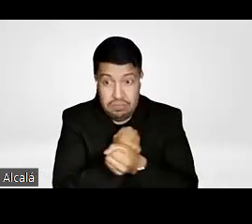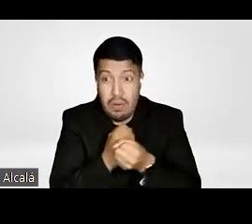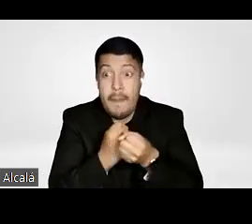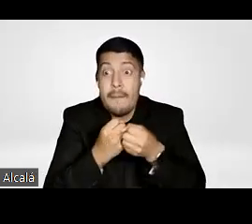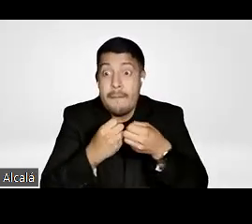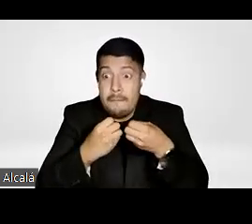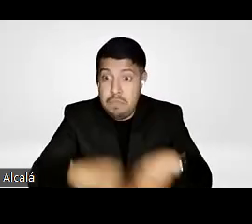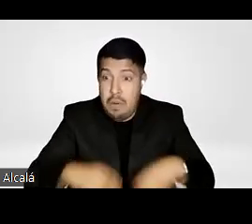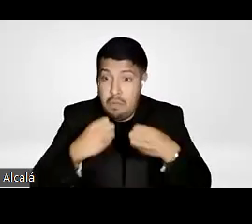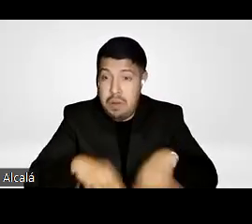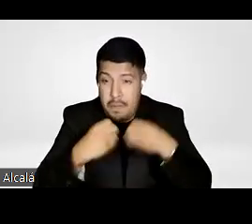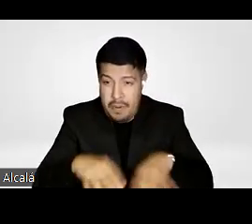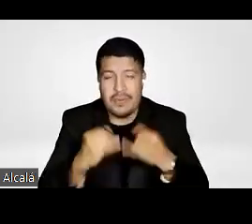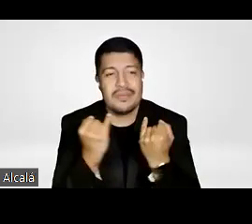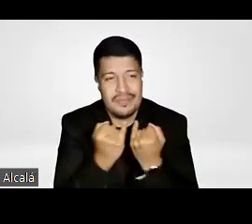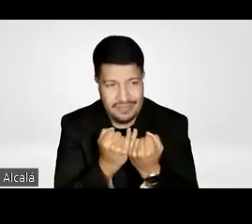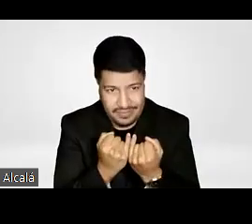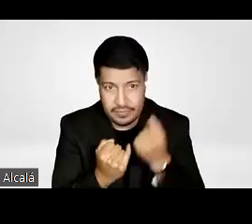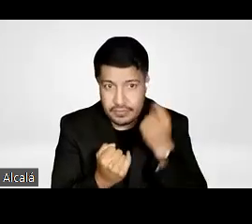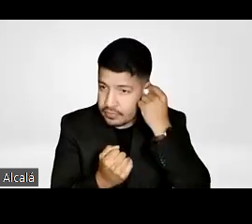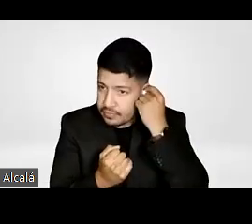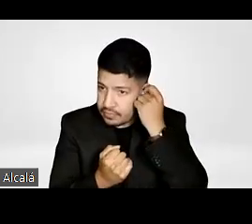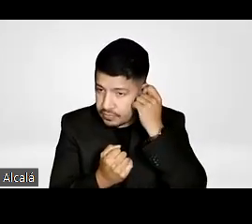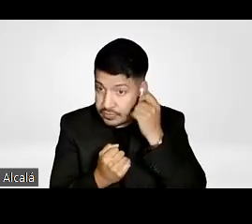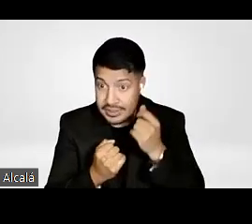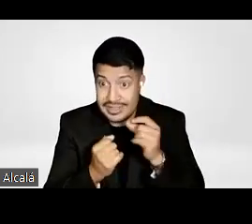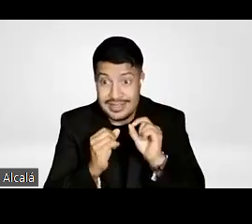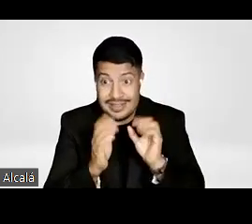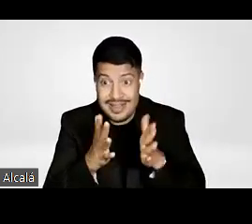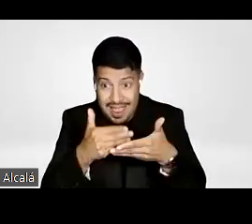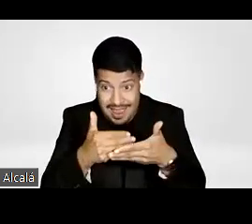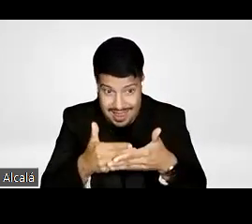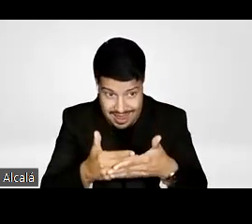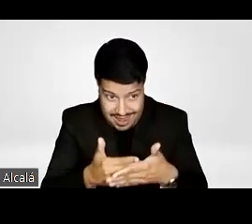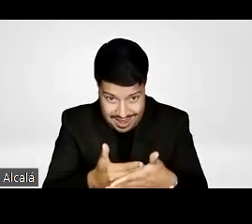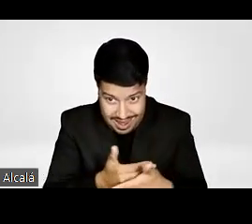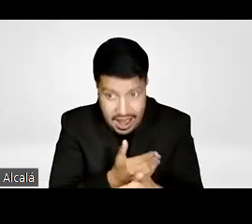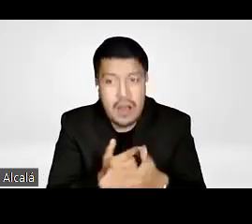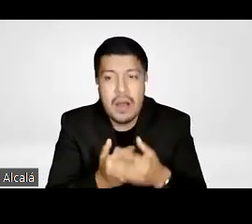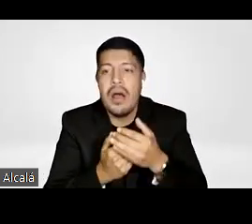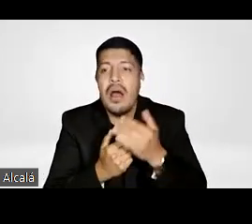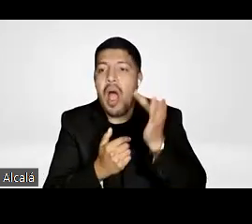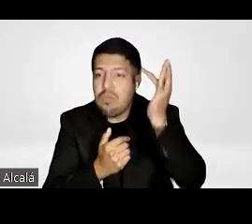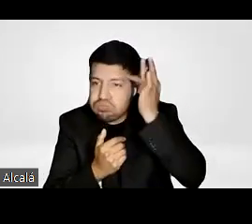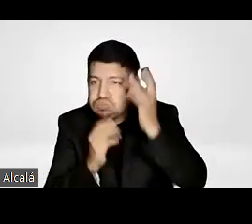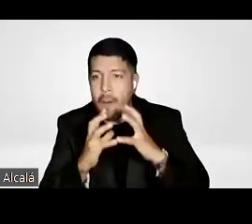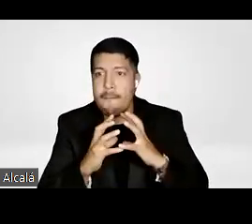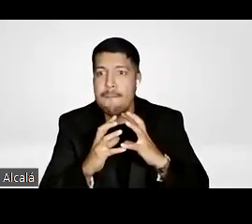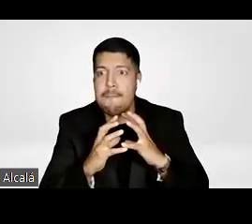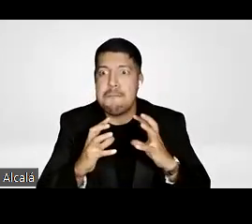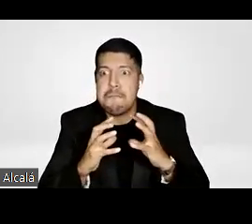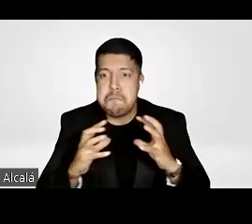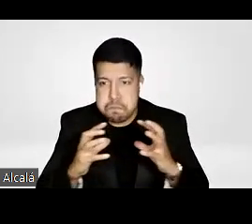de riesgo que se presentan en el periodo neonatal. Cualquier tipo de encefalopatía, accidentes cerebrovasculares,